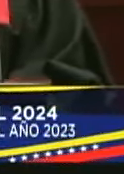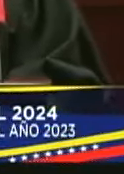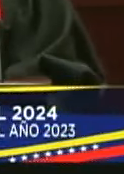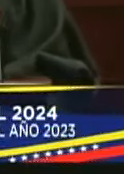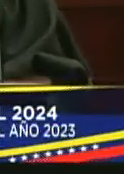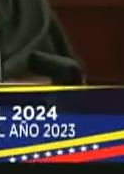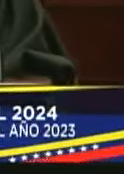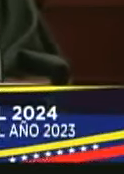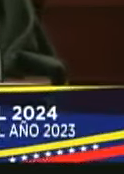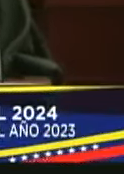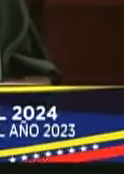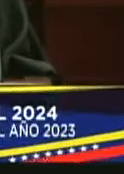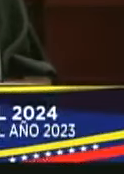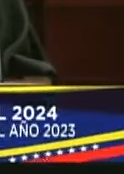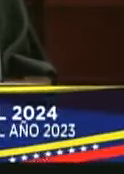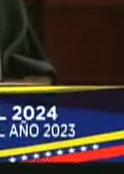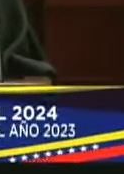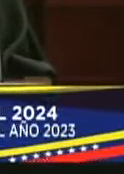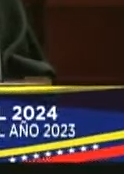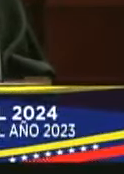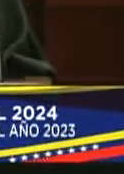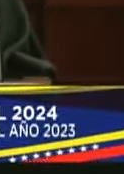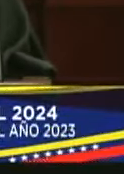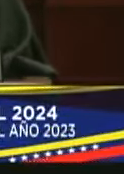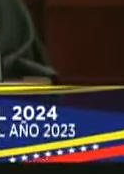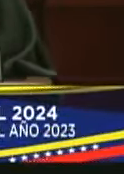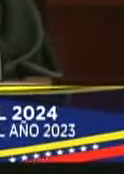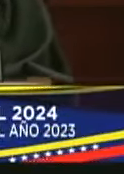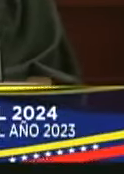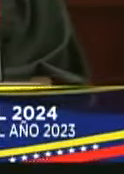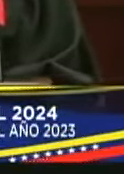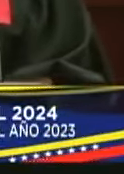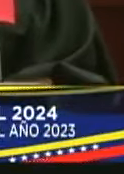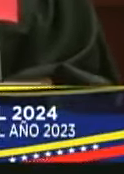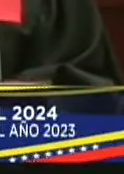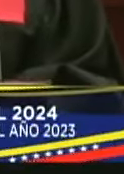exterior, especialmente norteamericano.